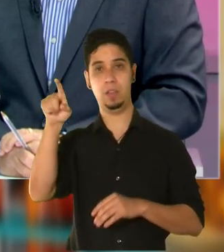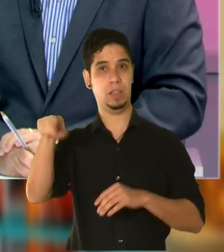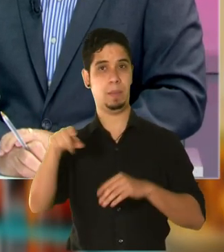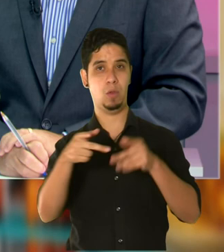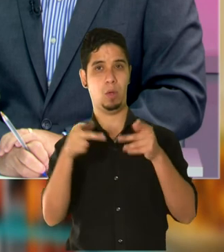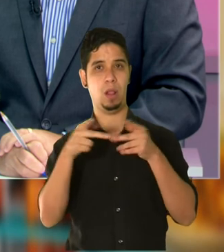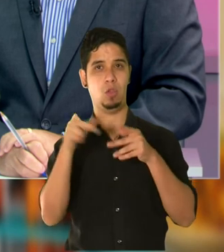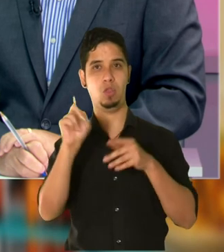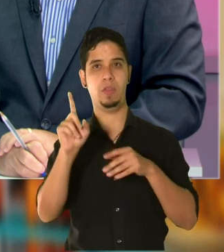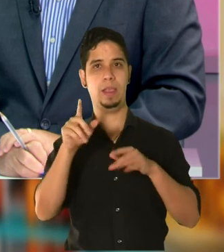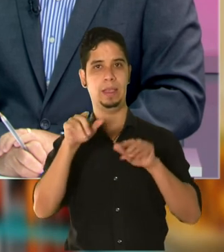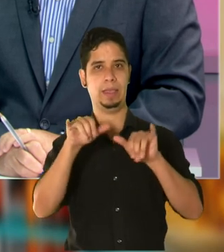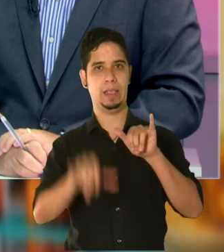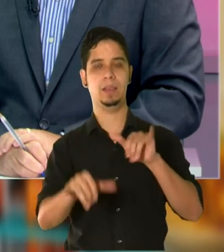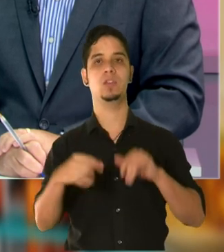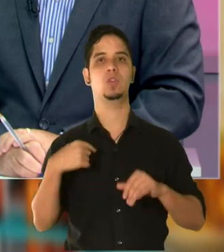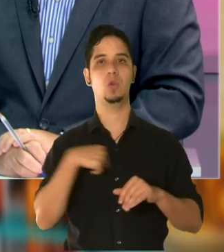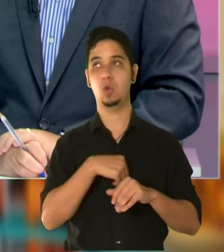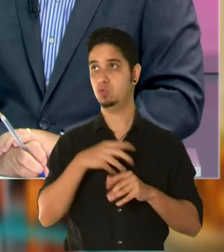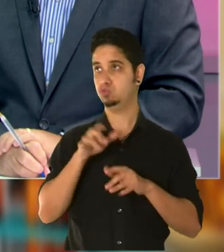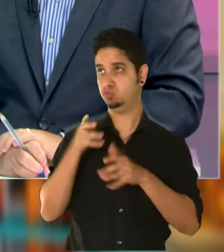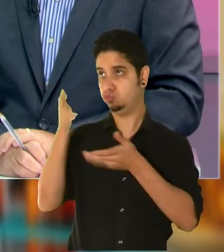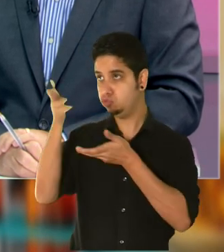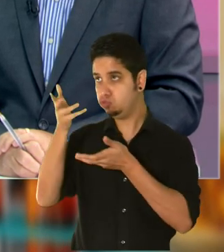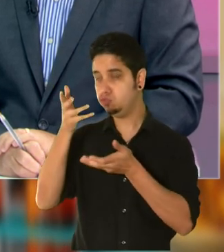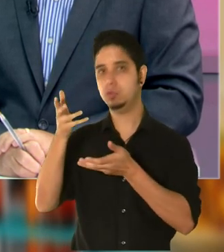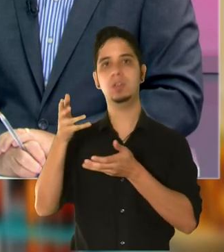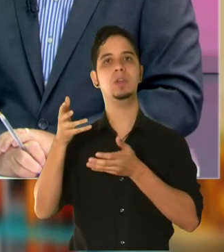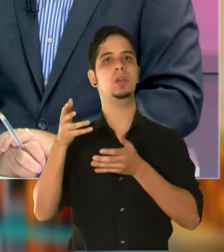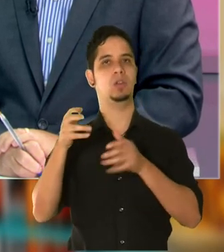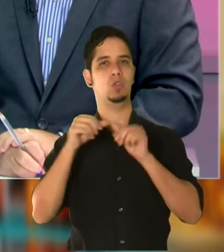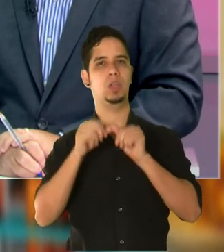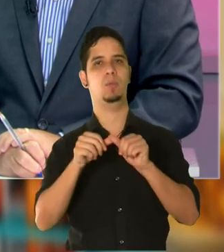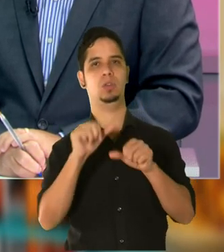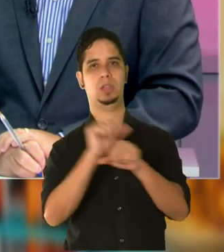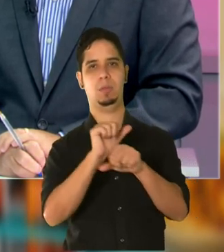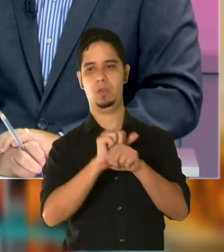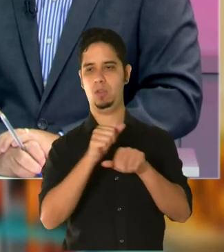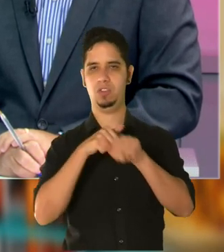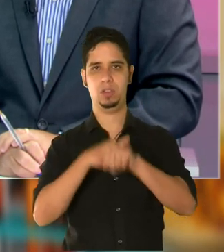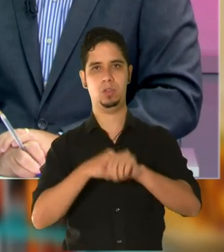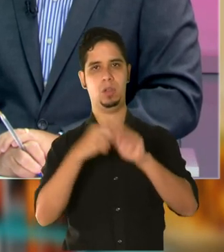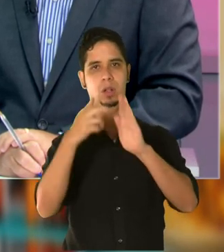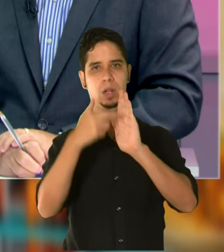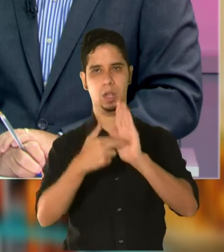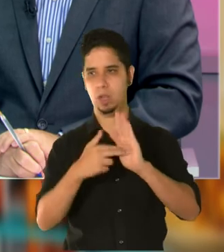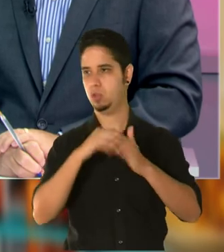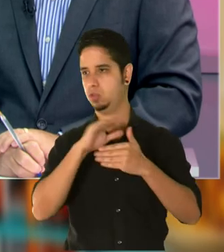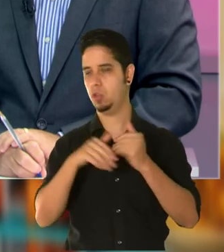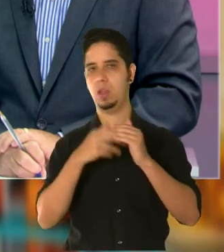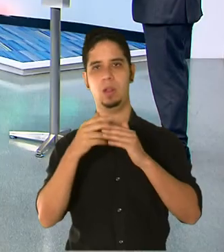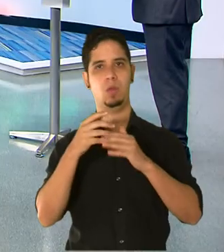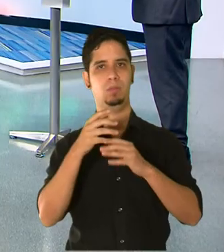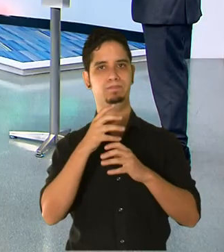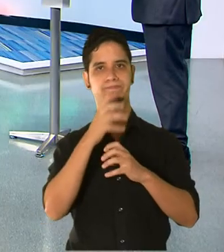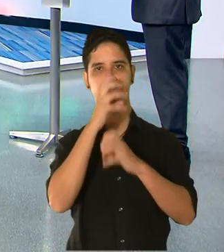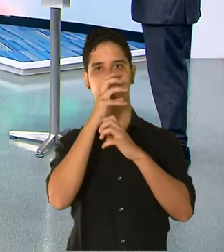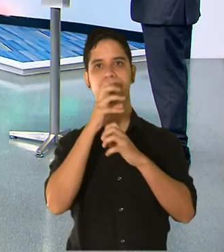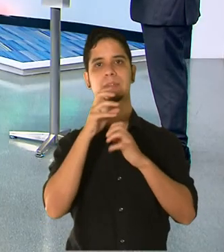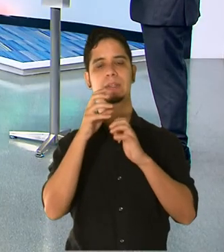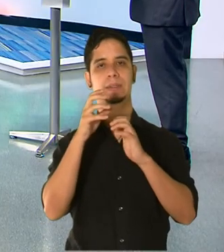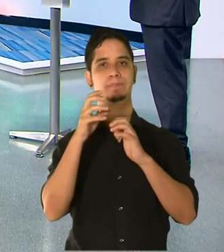y nosotros mantuvimos nuestra operación con todas los protocolos con todas las restricciones ellos estaban